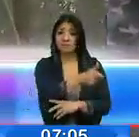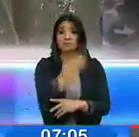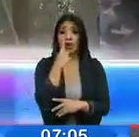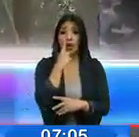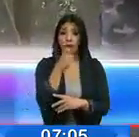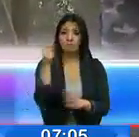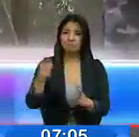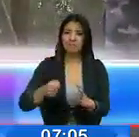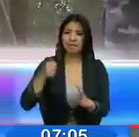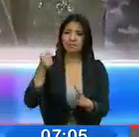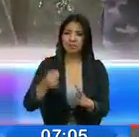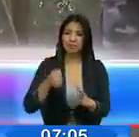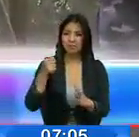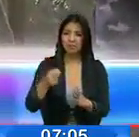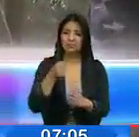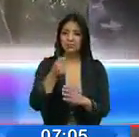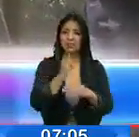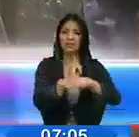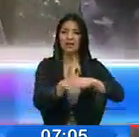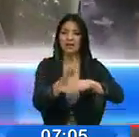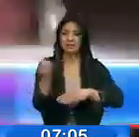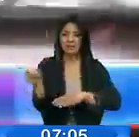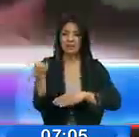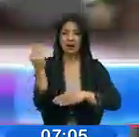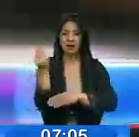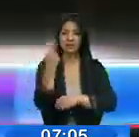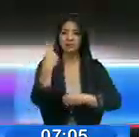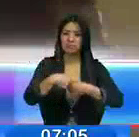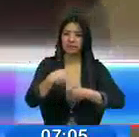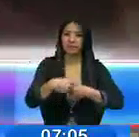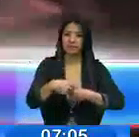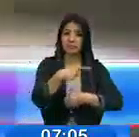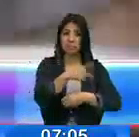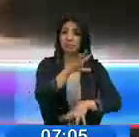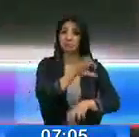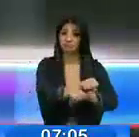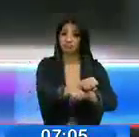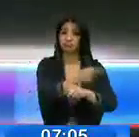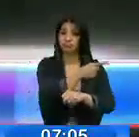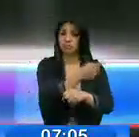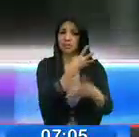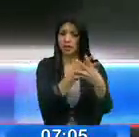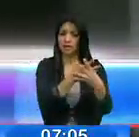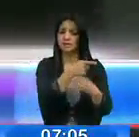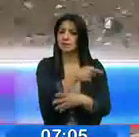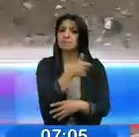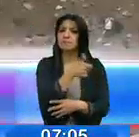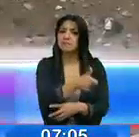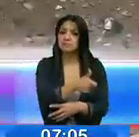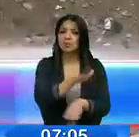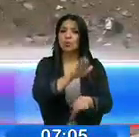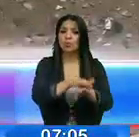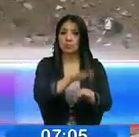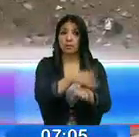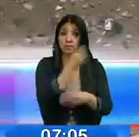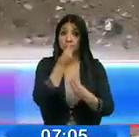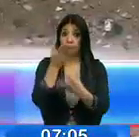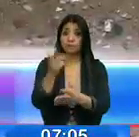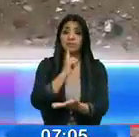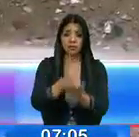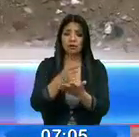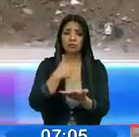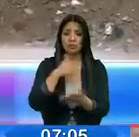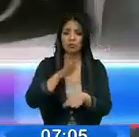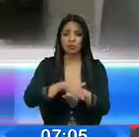del pastor de la iglesia a la cual asistía la joven hoy detenido y principal sospechoso quien relató que en ese sitio habría enterrado